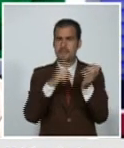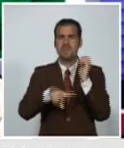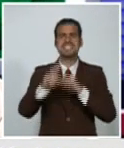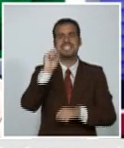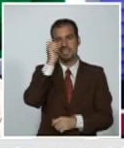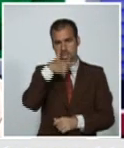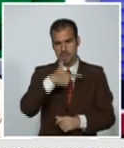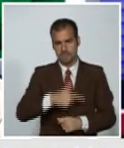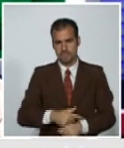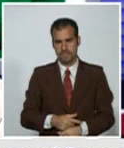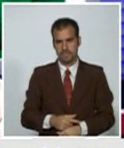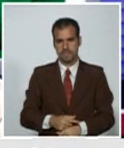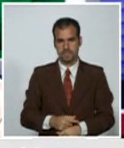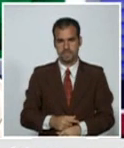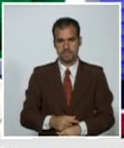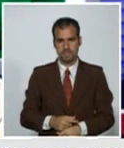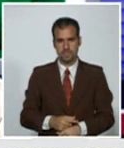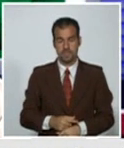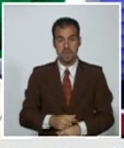8.550